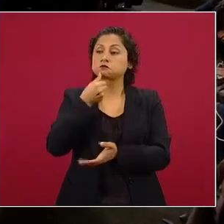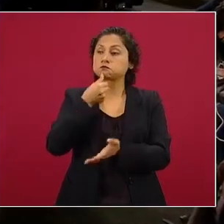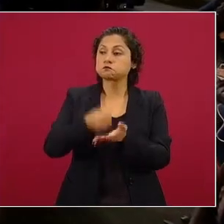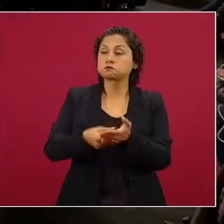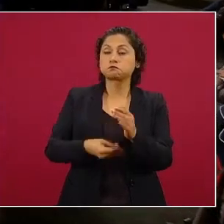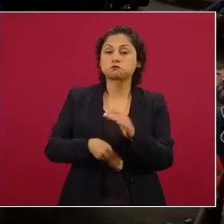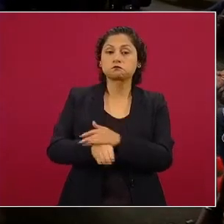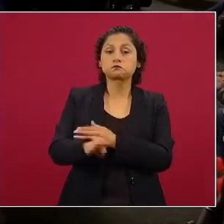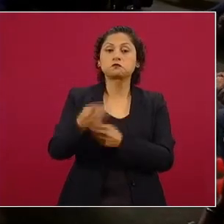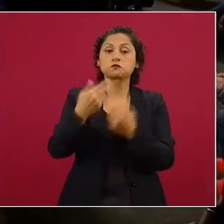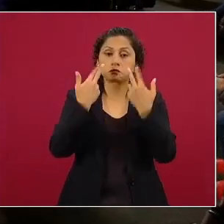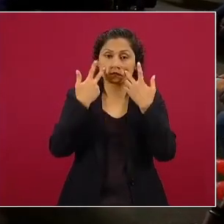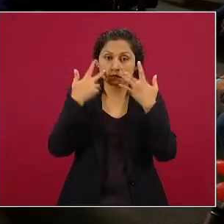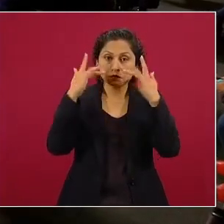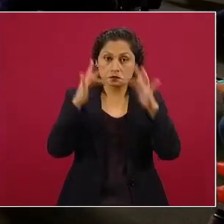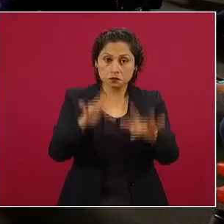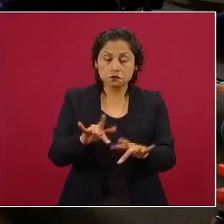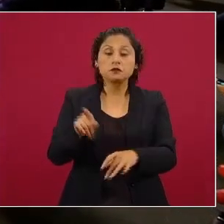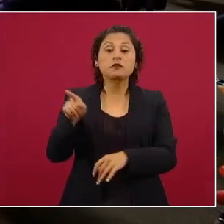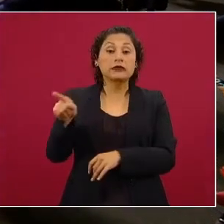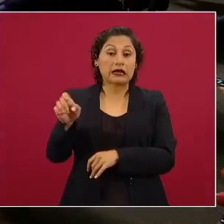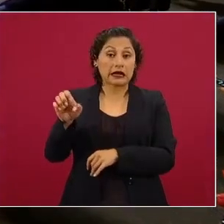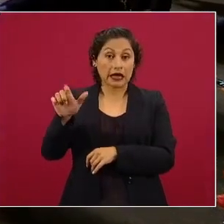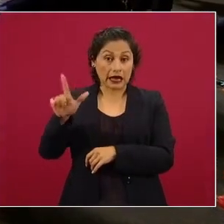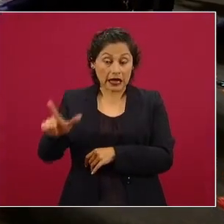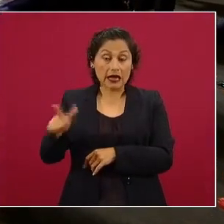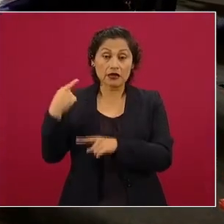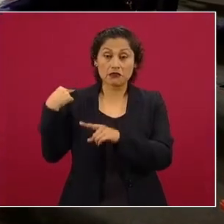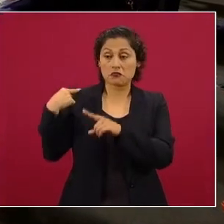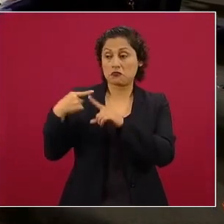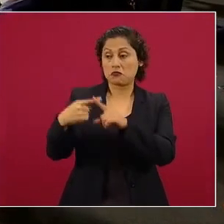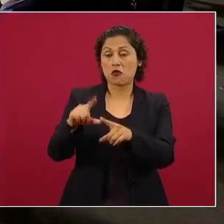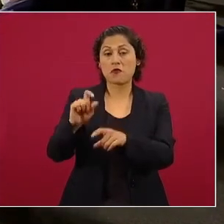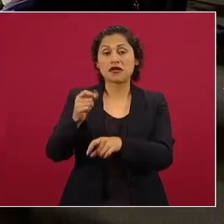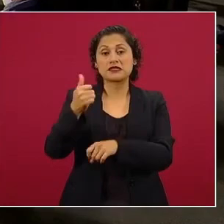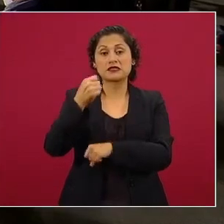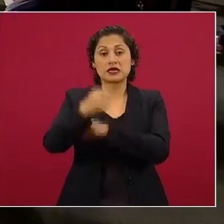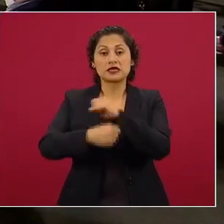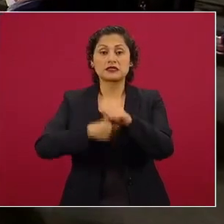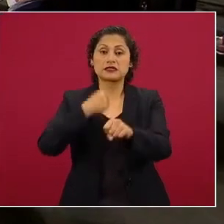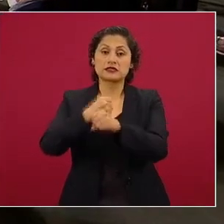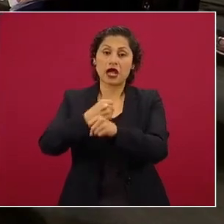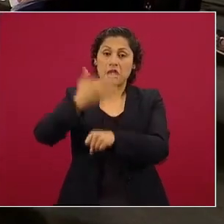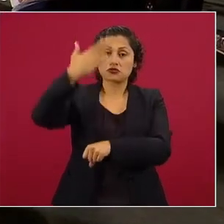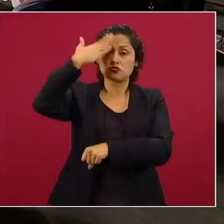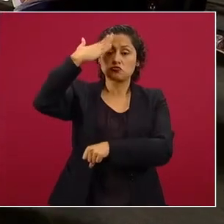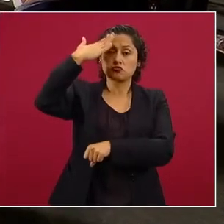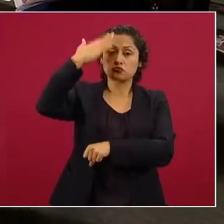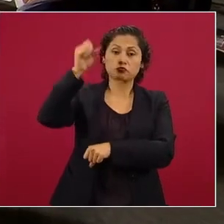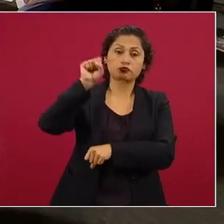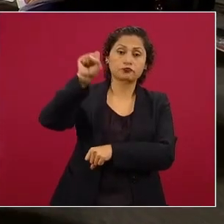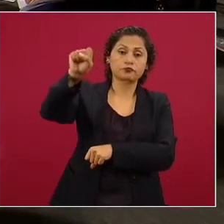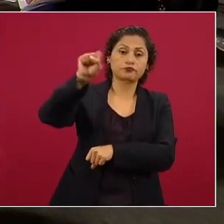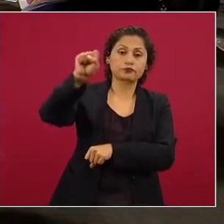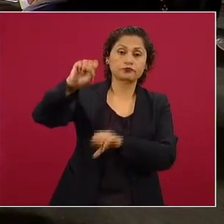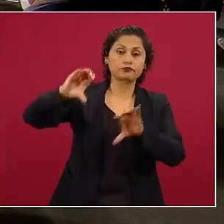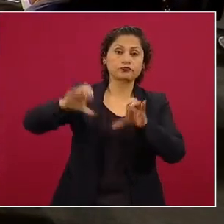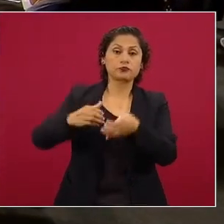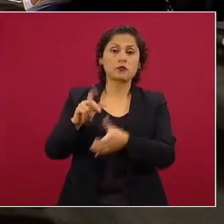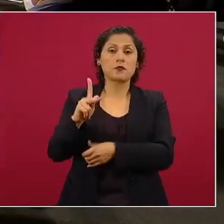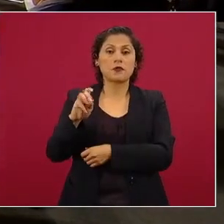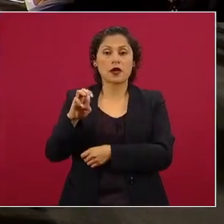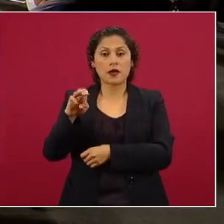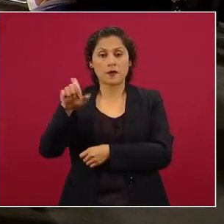petrolero. Este señor, tras 26 años de dirigencia en el sindicato de Pemex y también ex senador